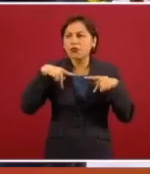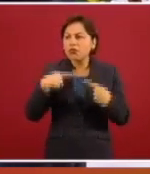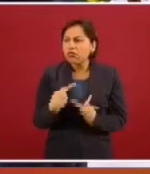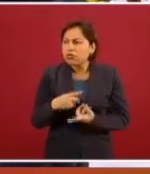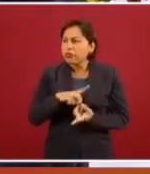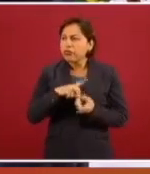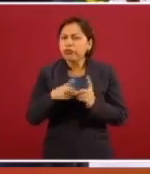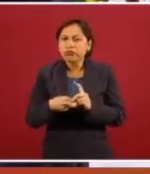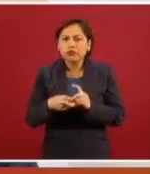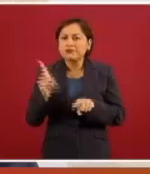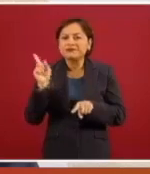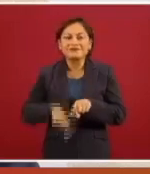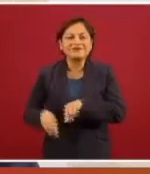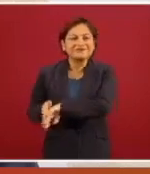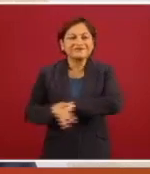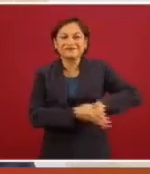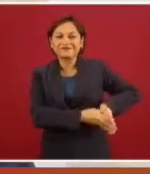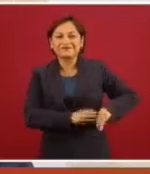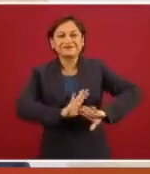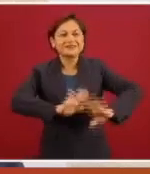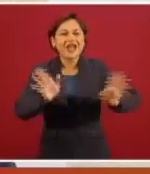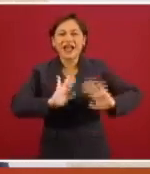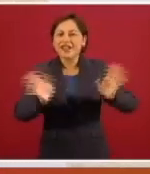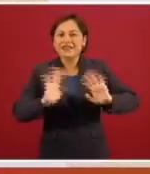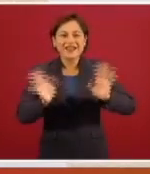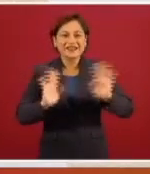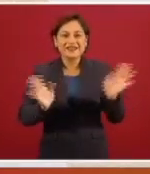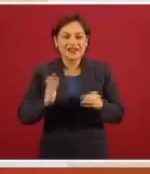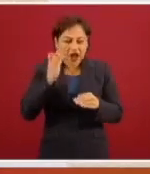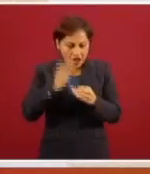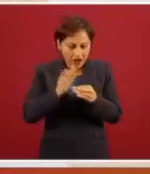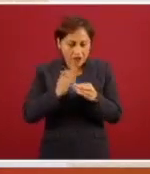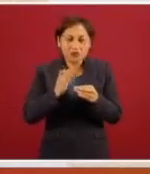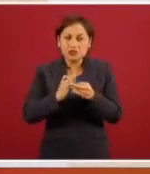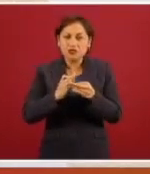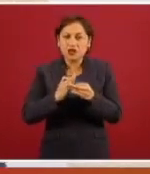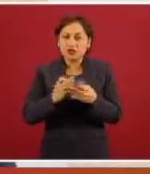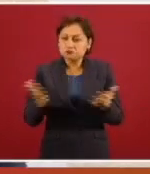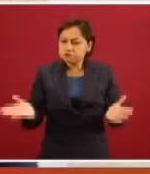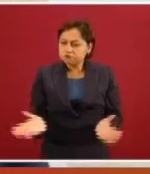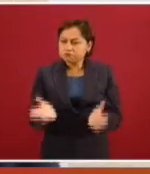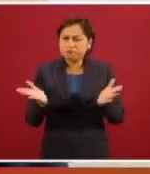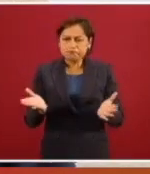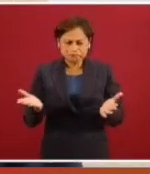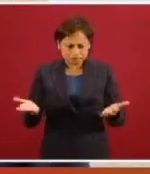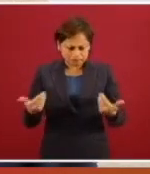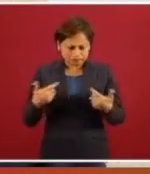esperanza, no lo olvidemos, es una fuerza muy poderosa.